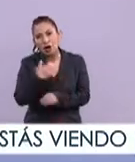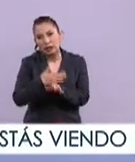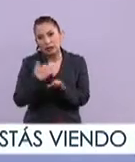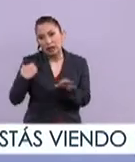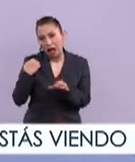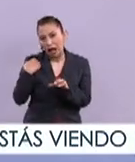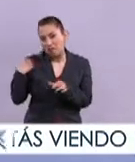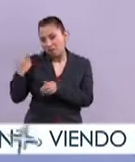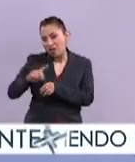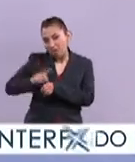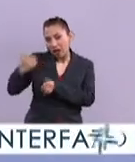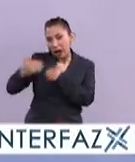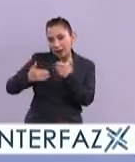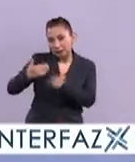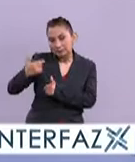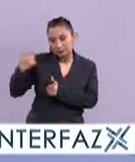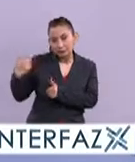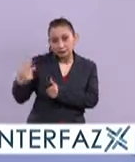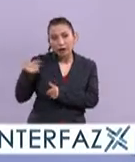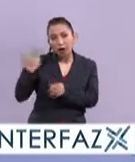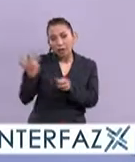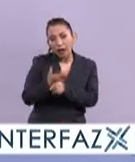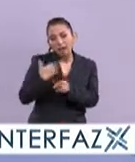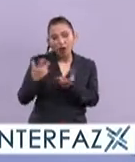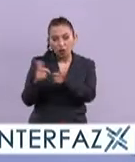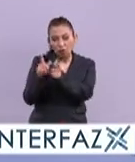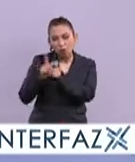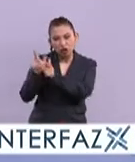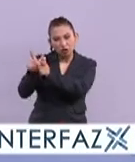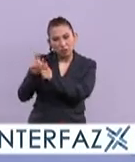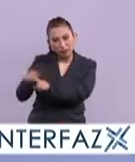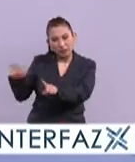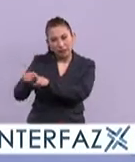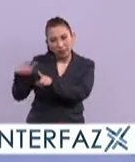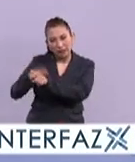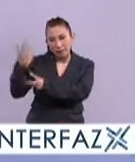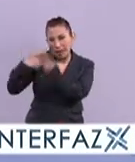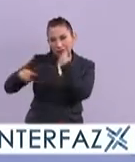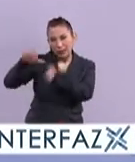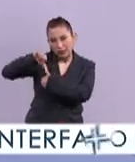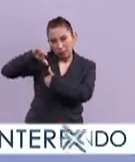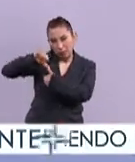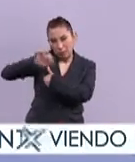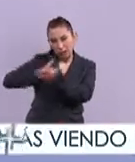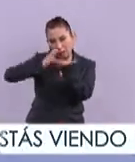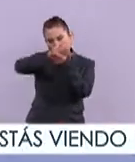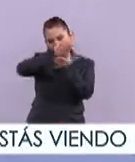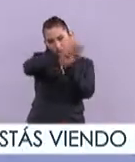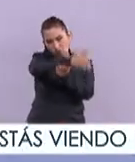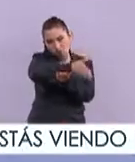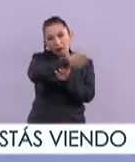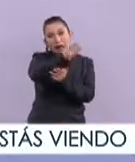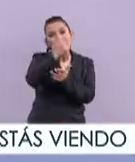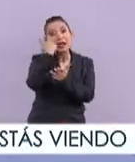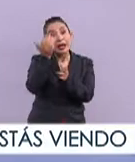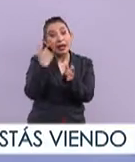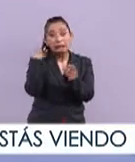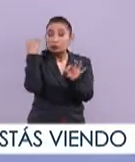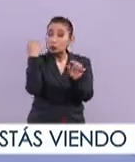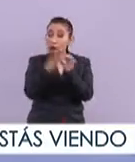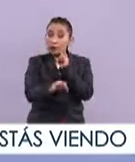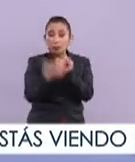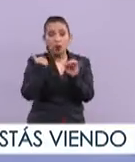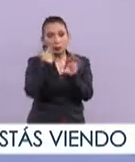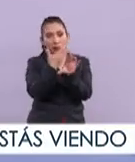estos últimos días con pues el paso de las distintas caravanas provenientes de Centroamérica que tienen la intención de llegar hasta